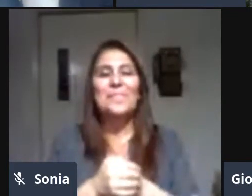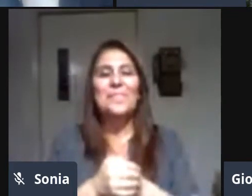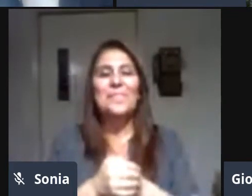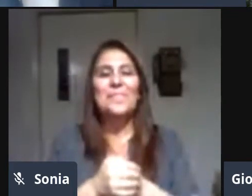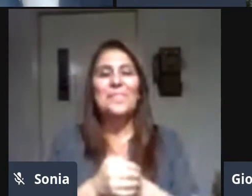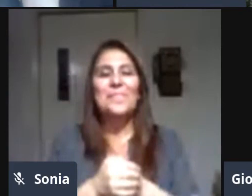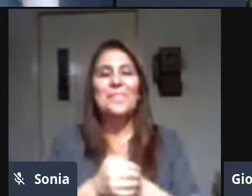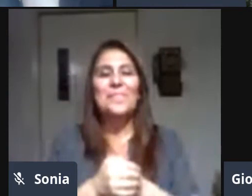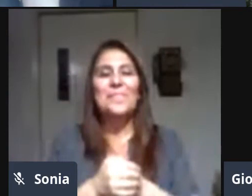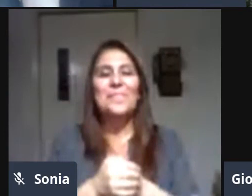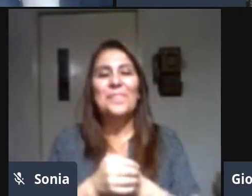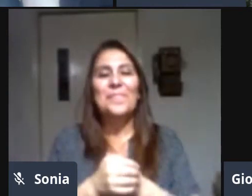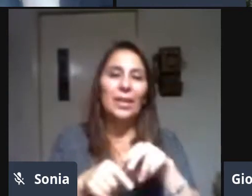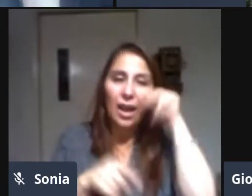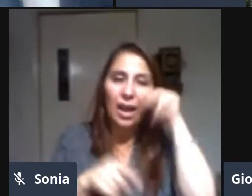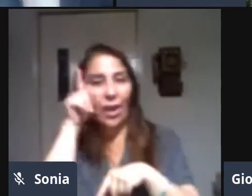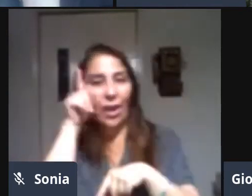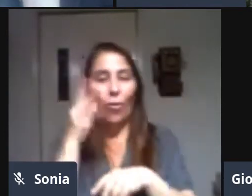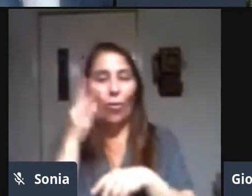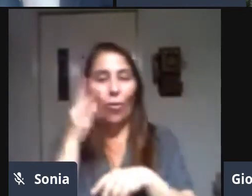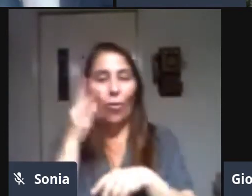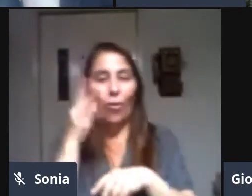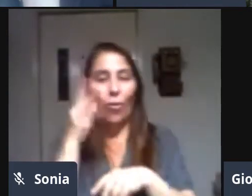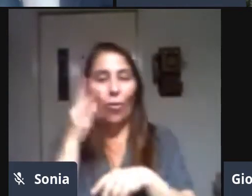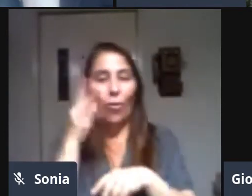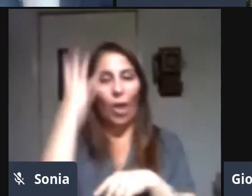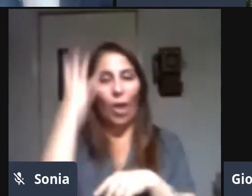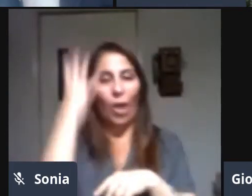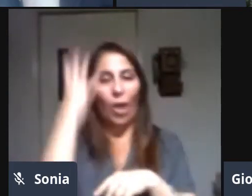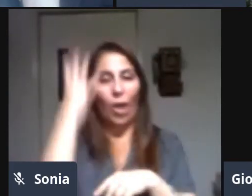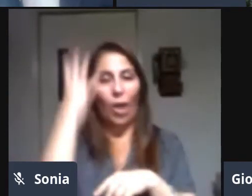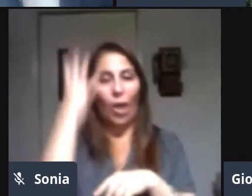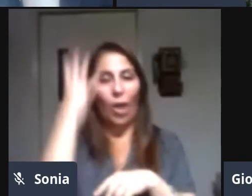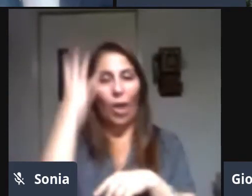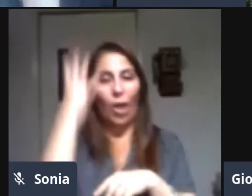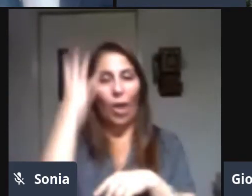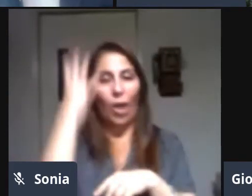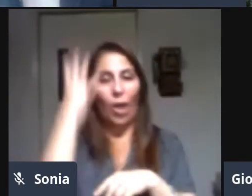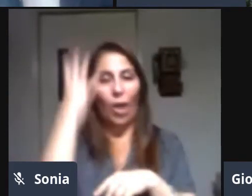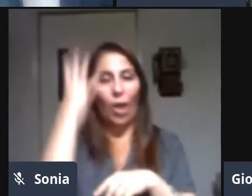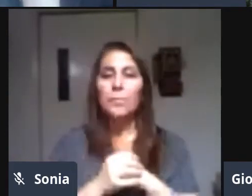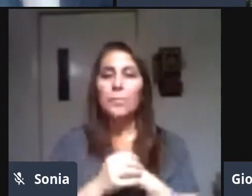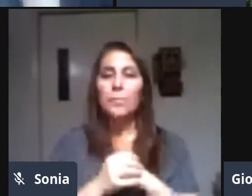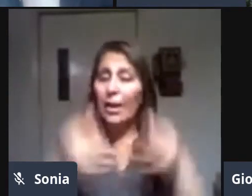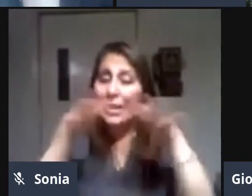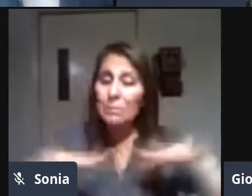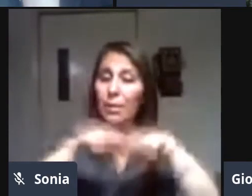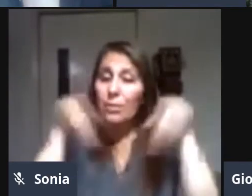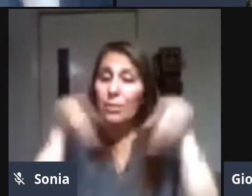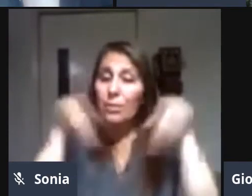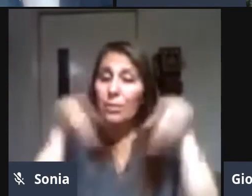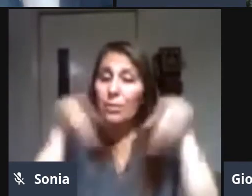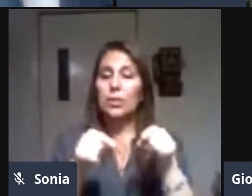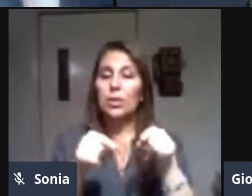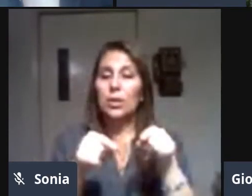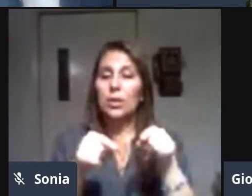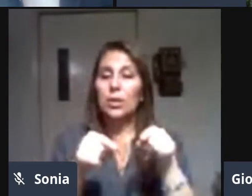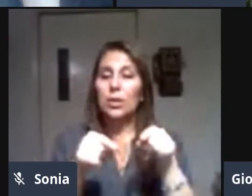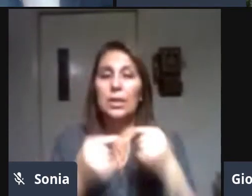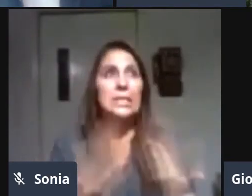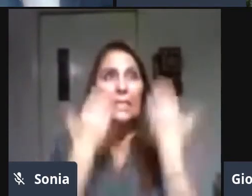fernando pues realmente este tipo de espacios que son necesarios son